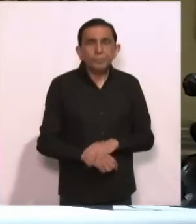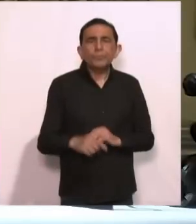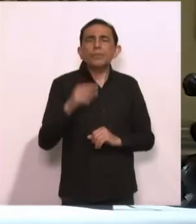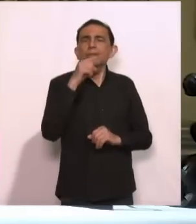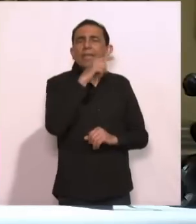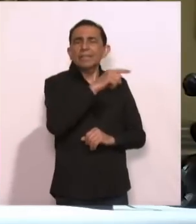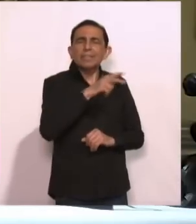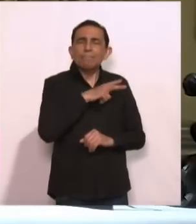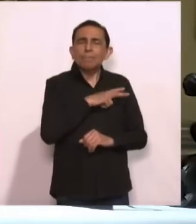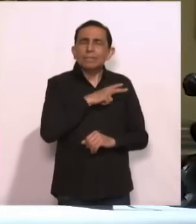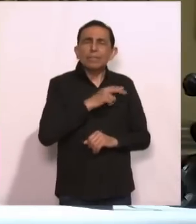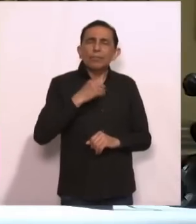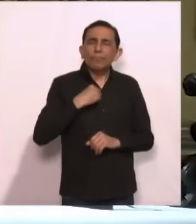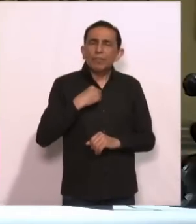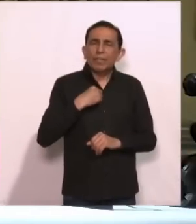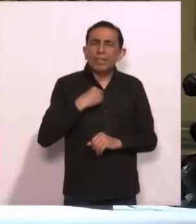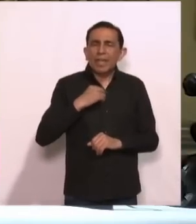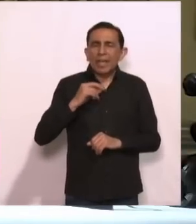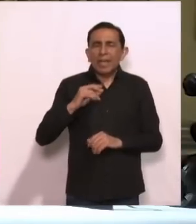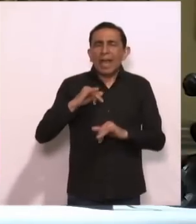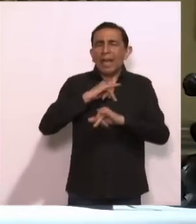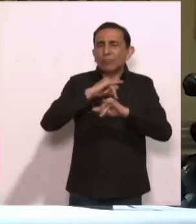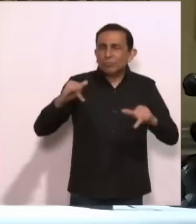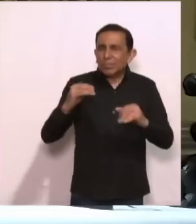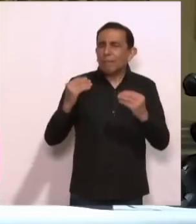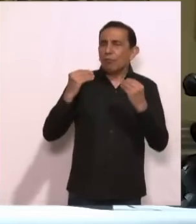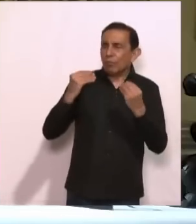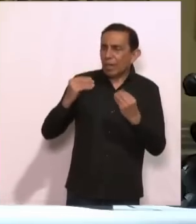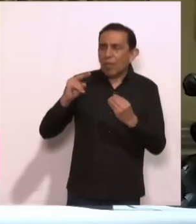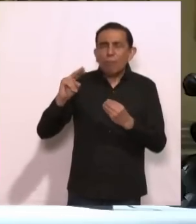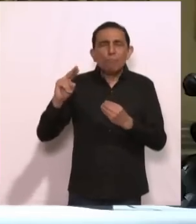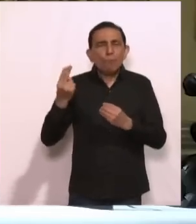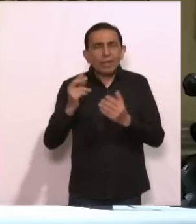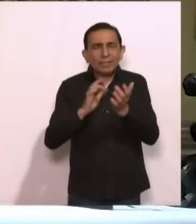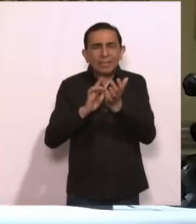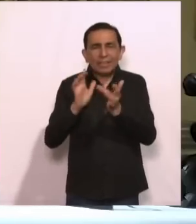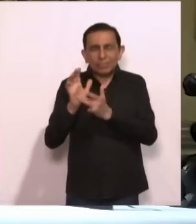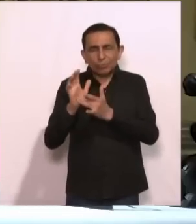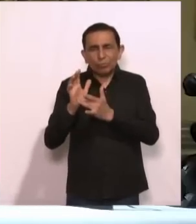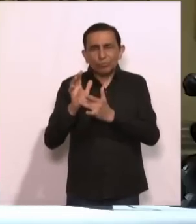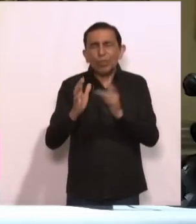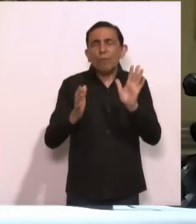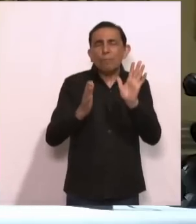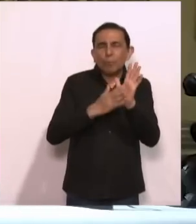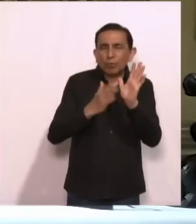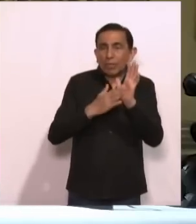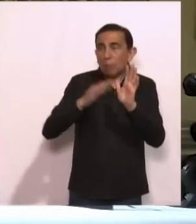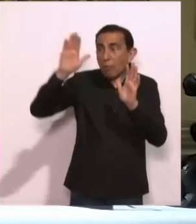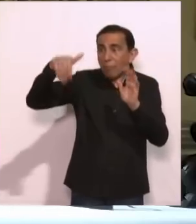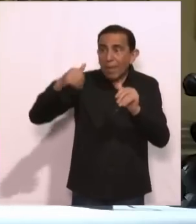Este es el misterio de la fe. Anunciamos tu muerte, proclamamos tu resurrección. Ven,